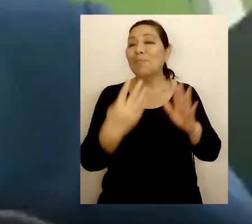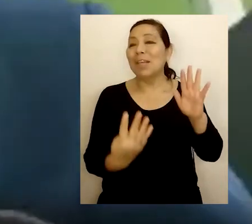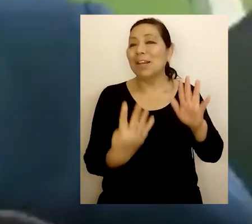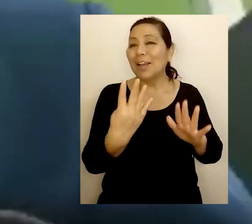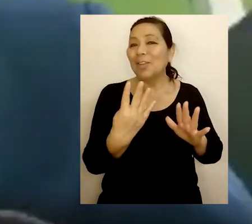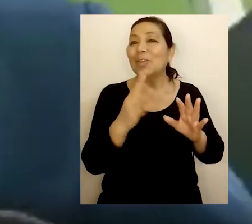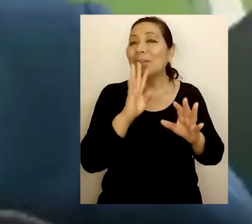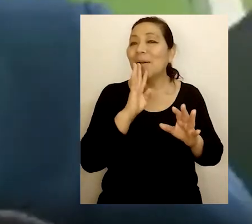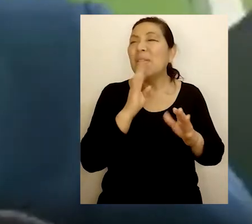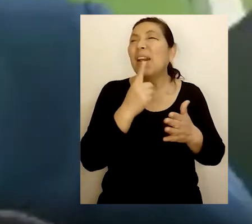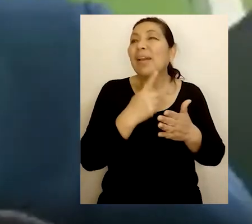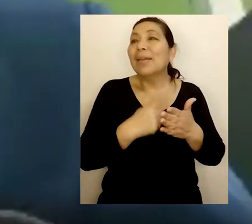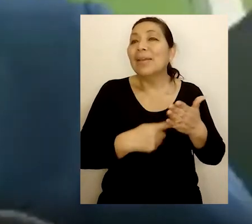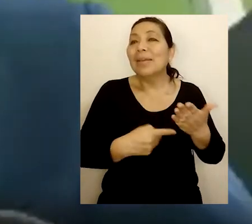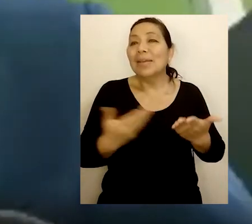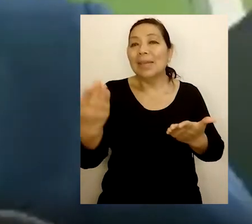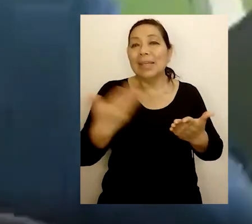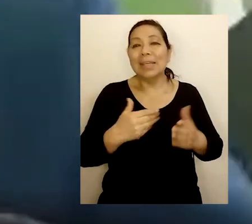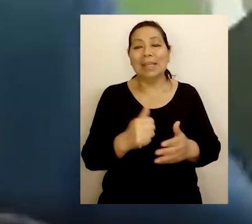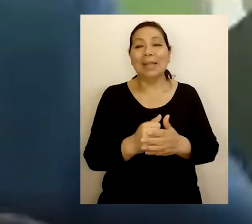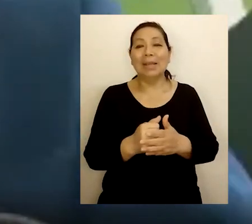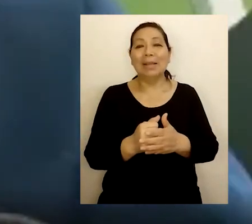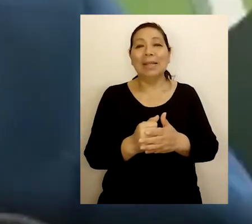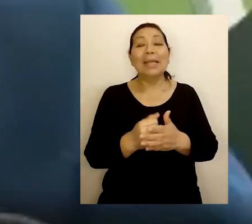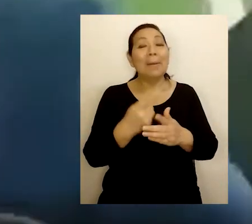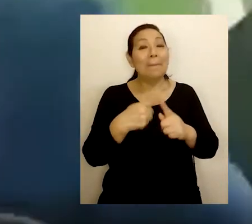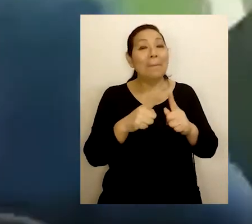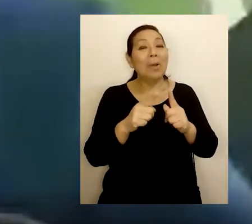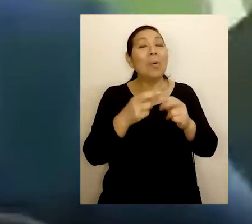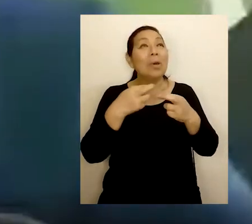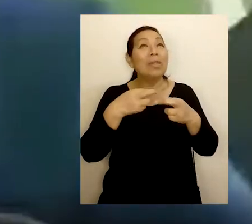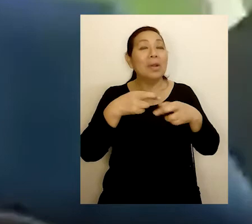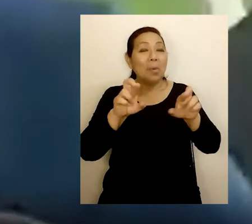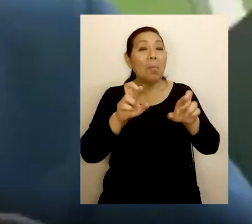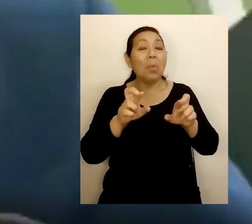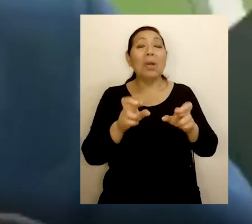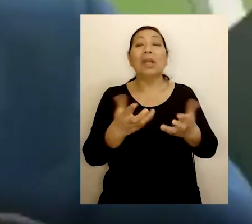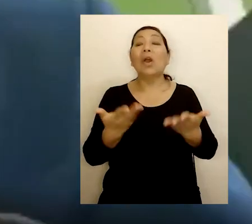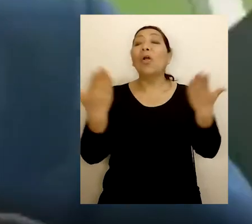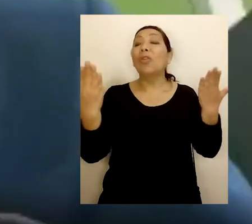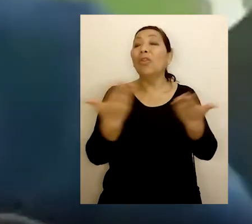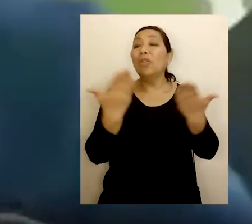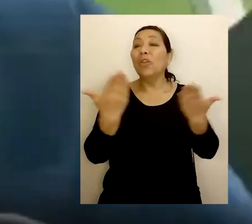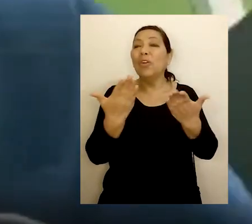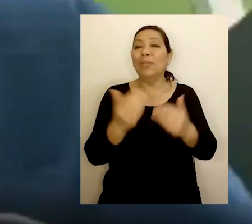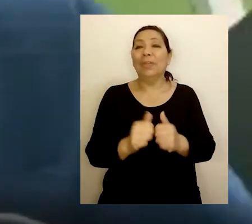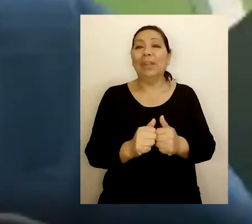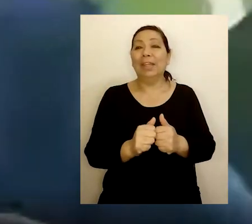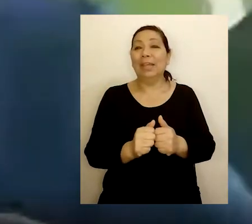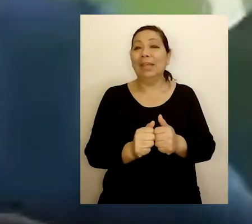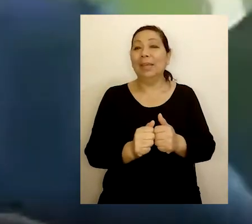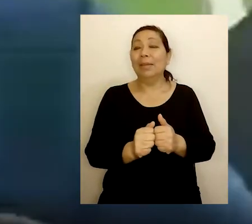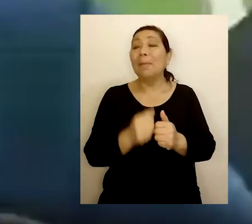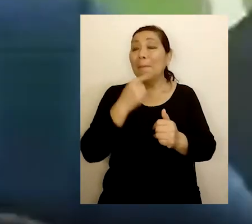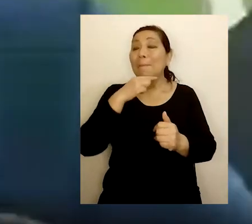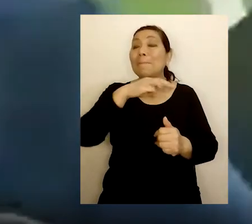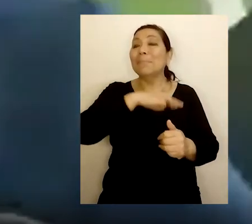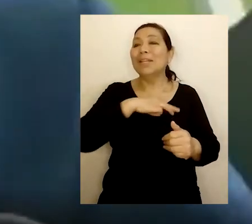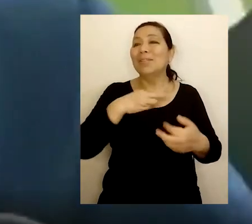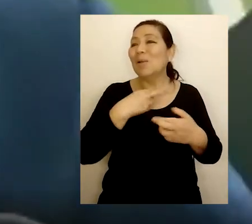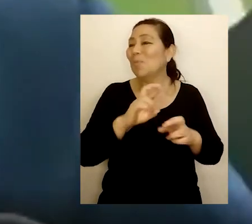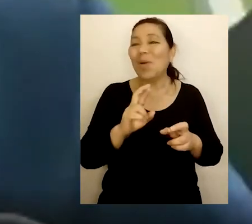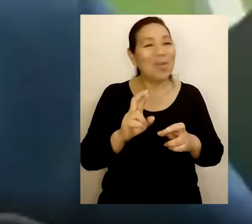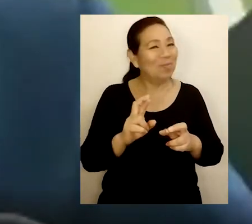habla justamente de esta figura de desistimiento del Ministerio Público, en la cual se establece que el desistimiento del Ministerio